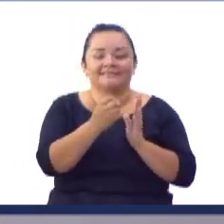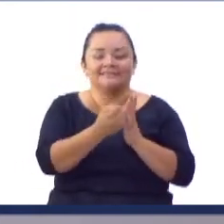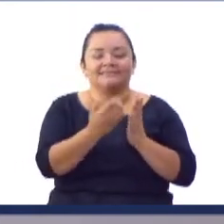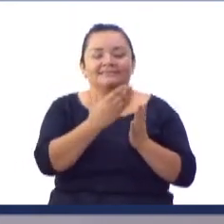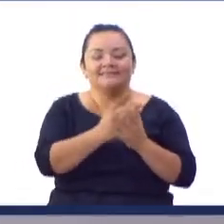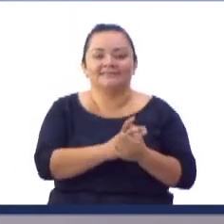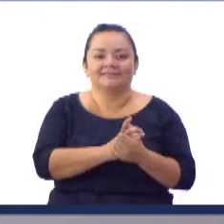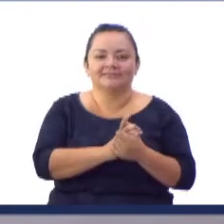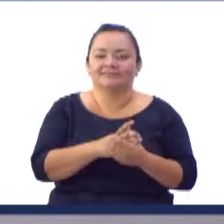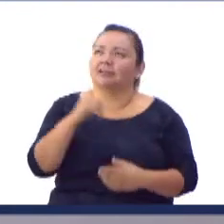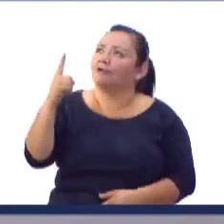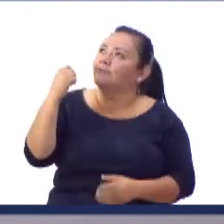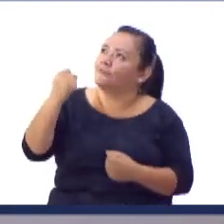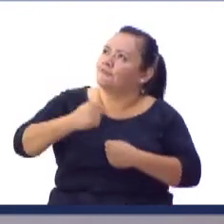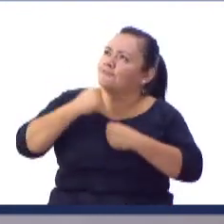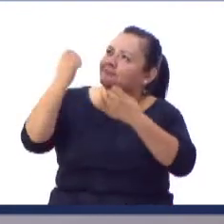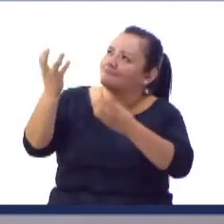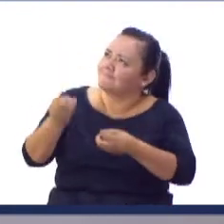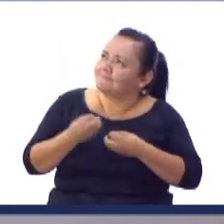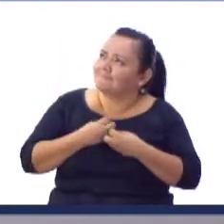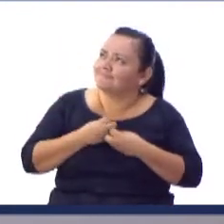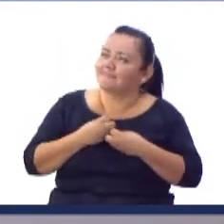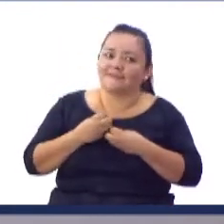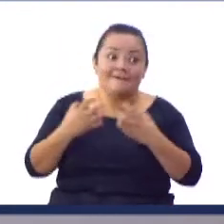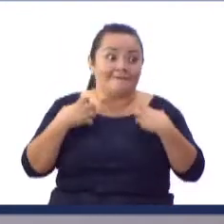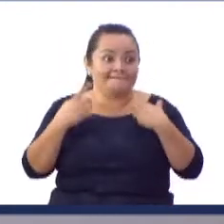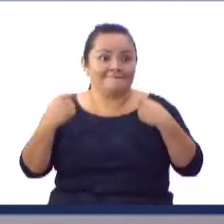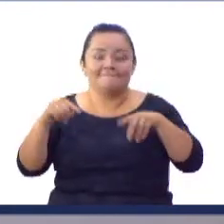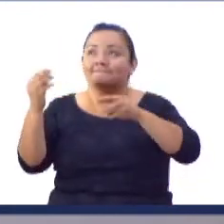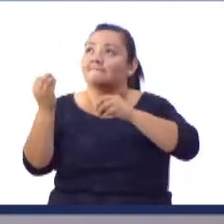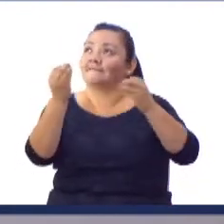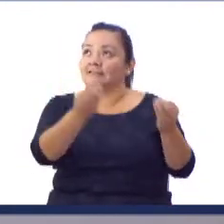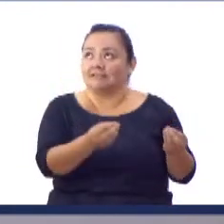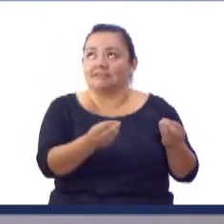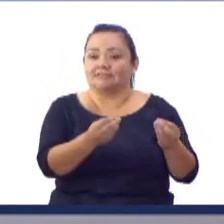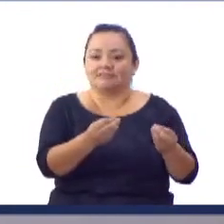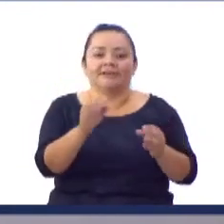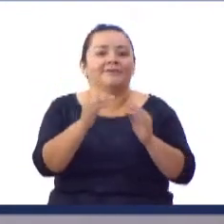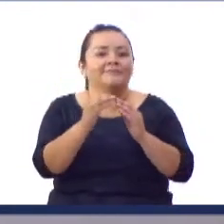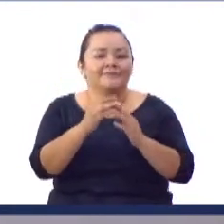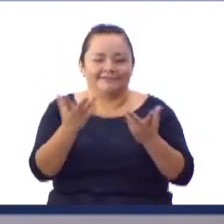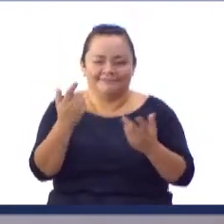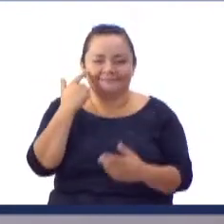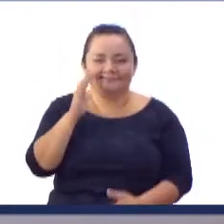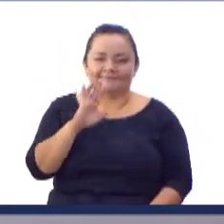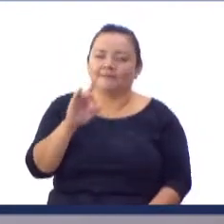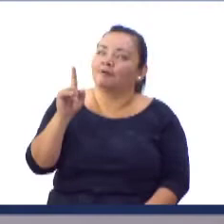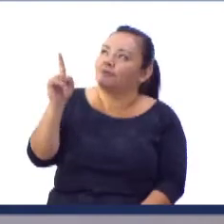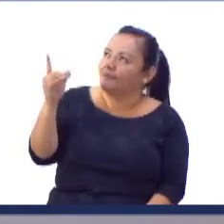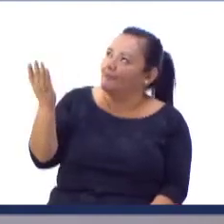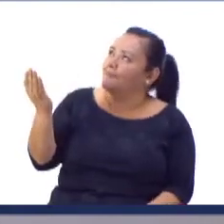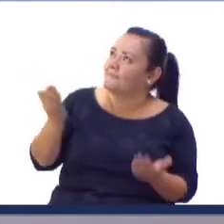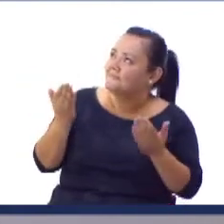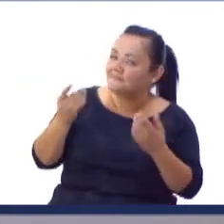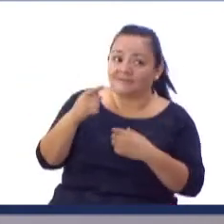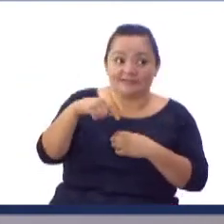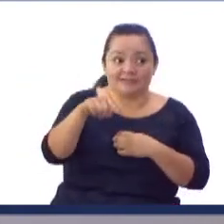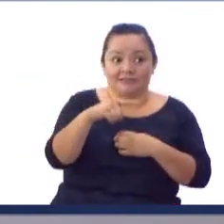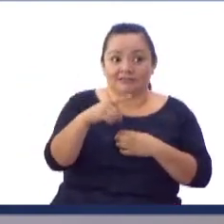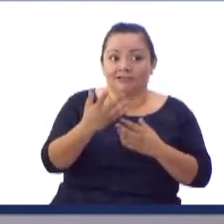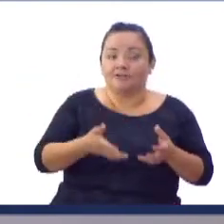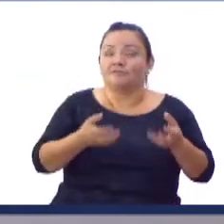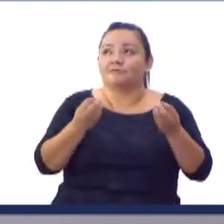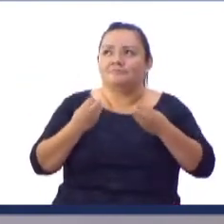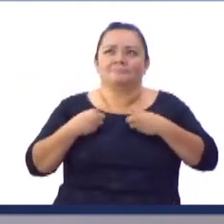potestad dice tú me diste la potestad para regalarle vida eterna como que éste dice mira vos me hiciste sacarlos de allá